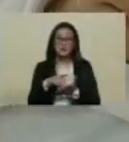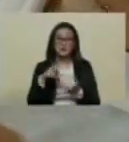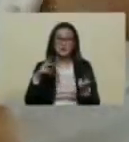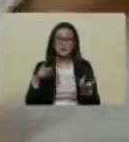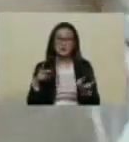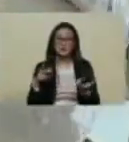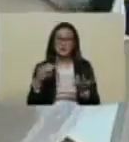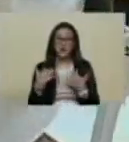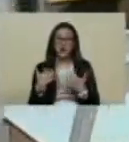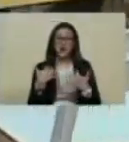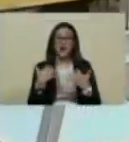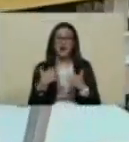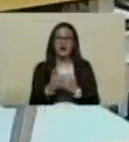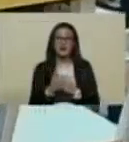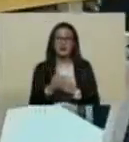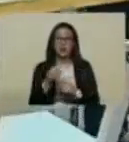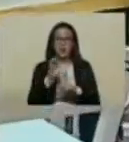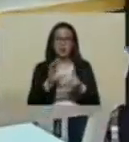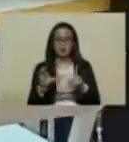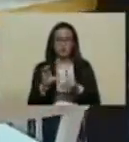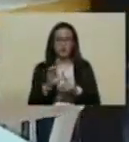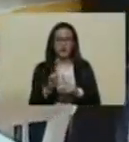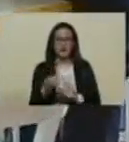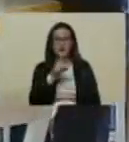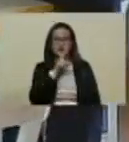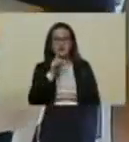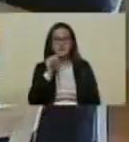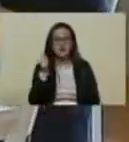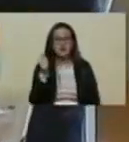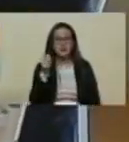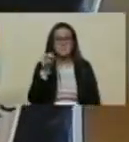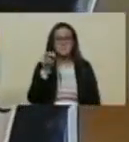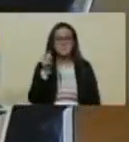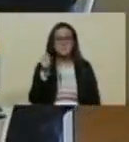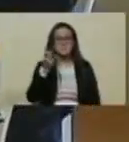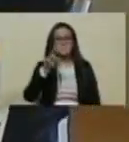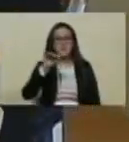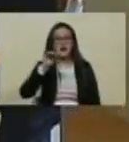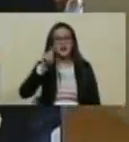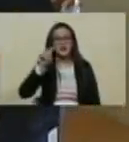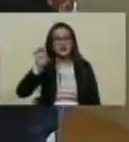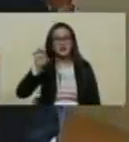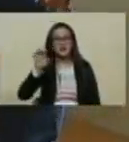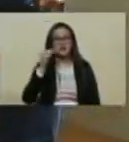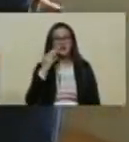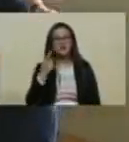nombre, profesor? Marité Terán. Dígame, ¿qué le dice usted al